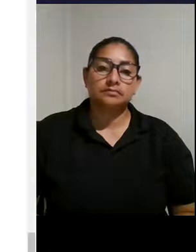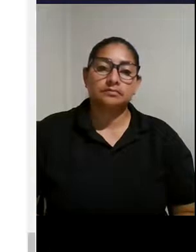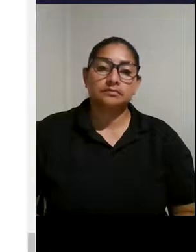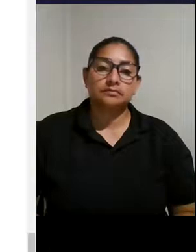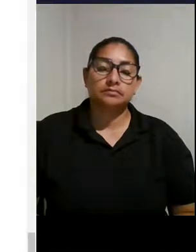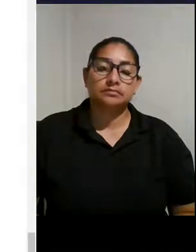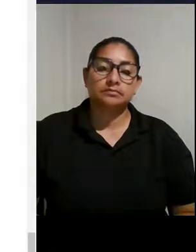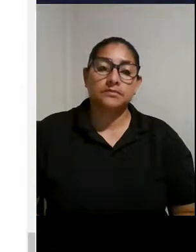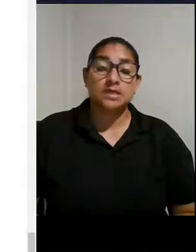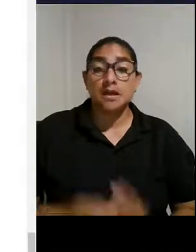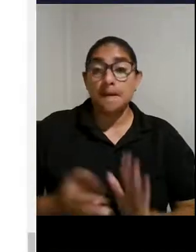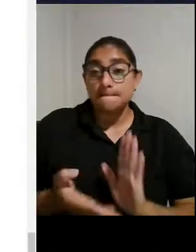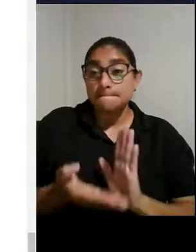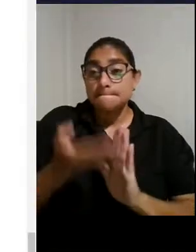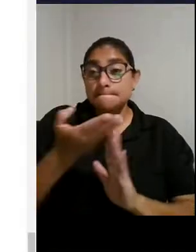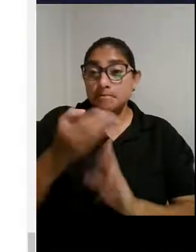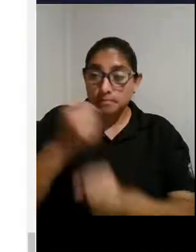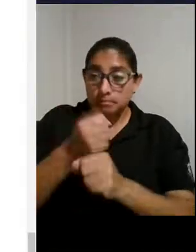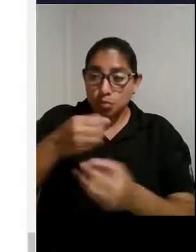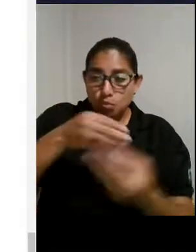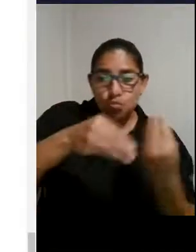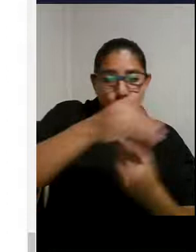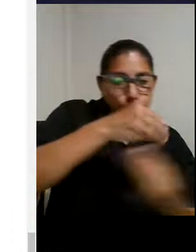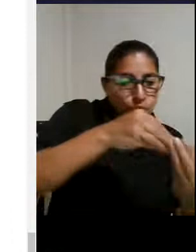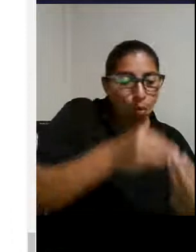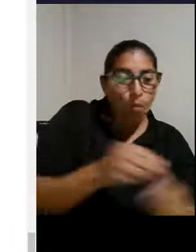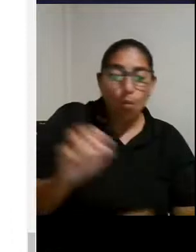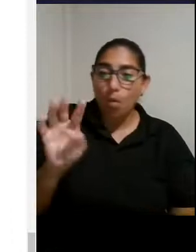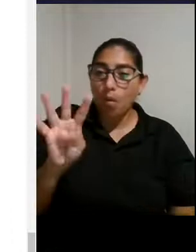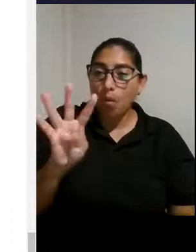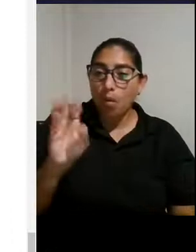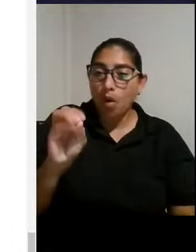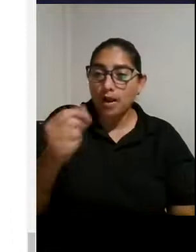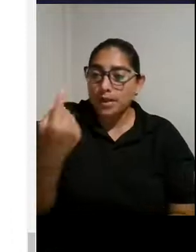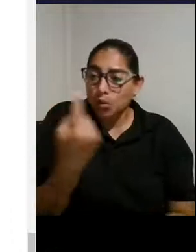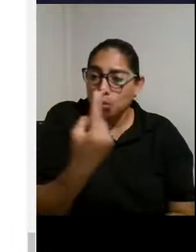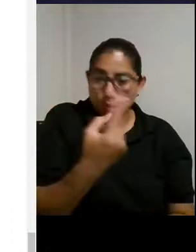Y si aumentamos la producción a 40 unidades,